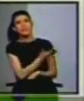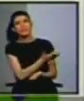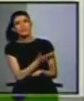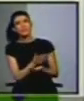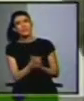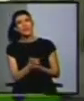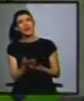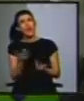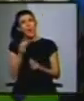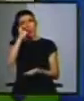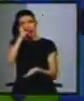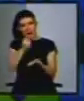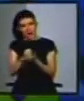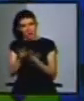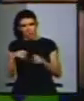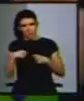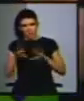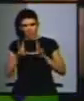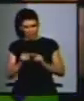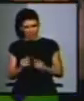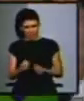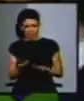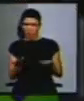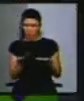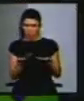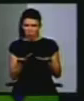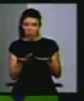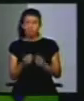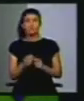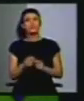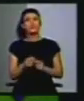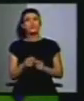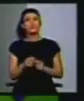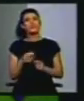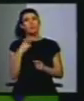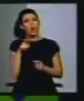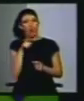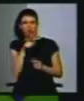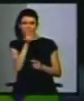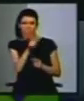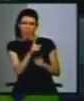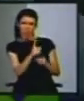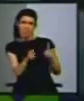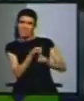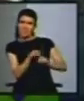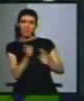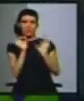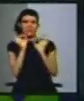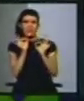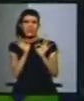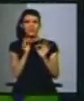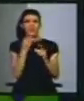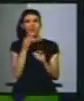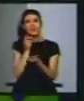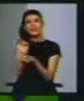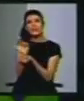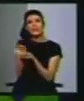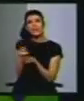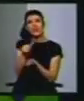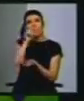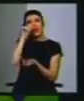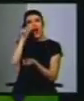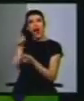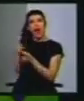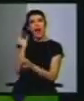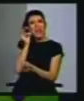engañar incluso a sus propios familiares? ¿Por qué un esposo ejemplar terminó drogando a su mujer para escaparse